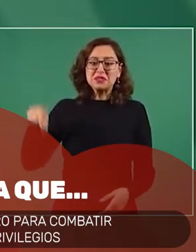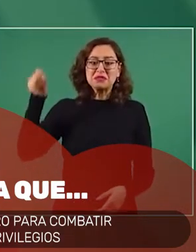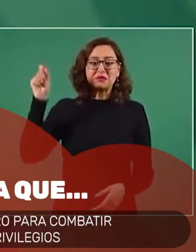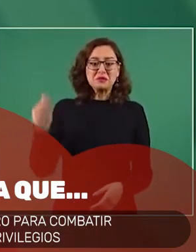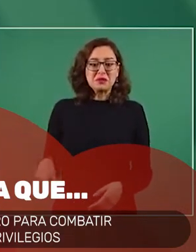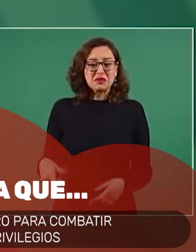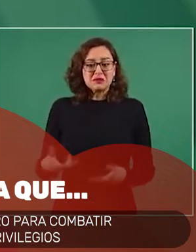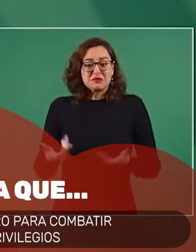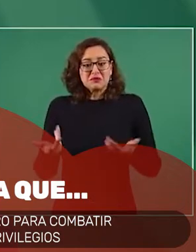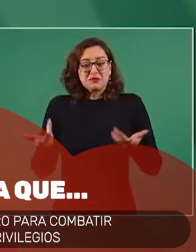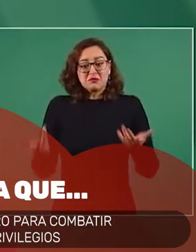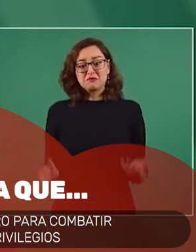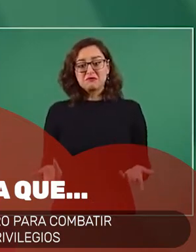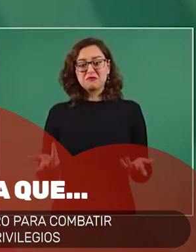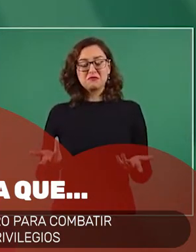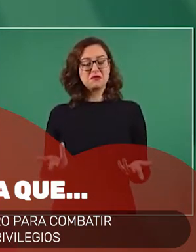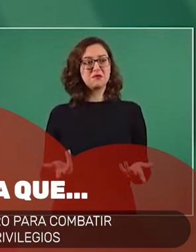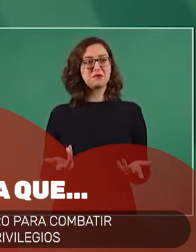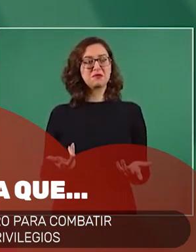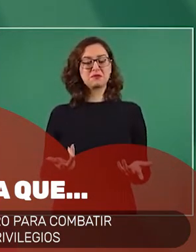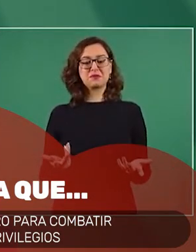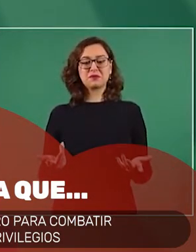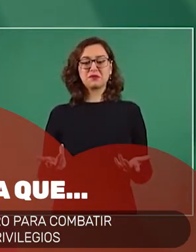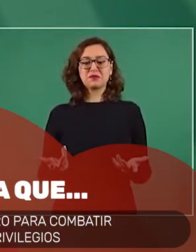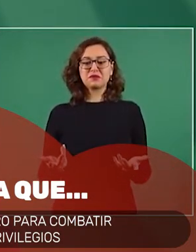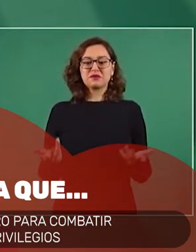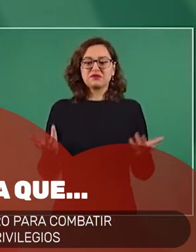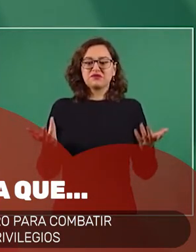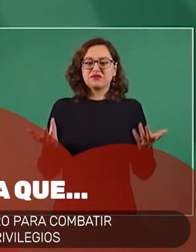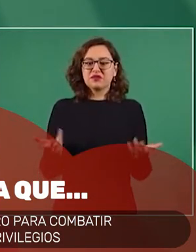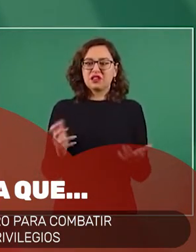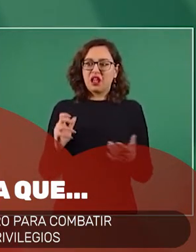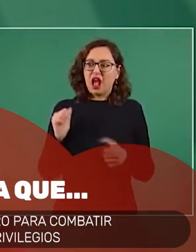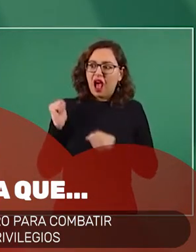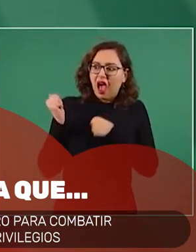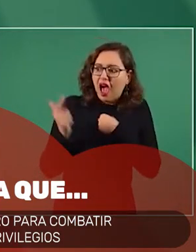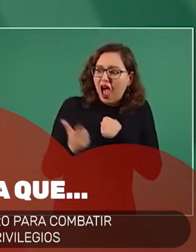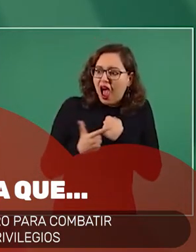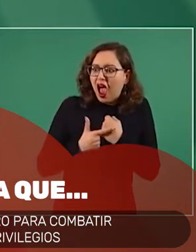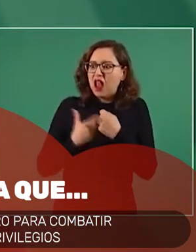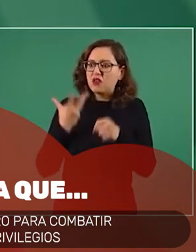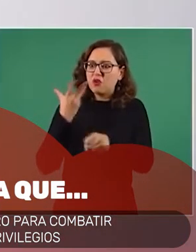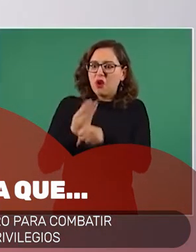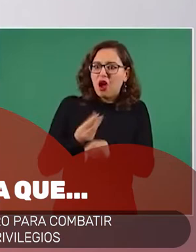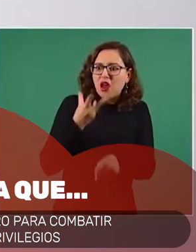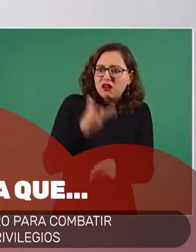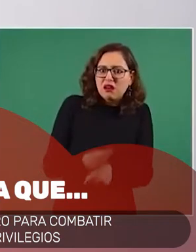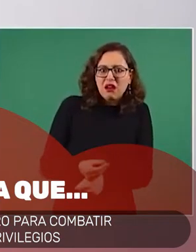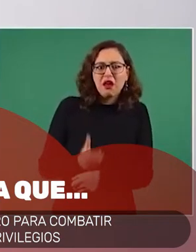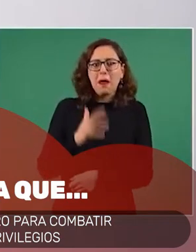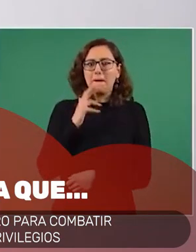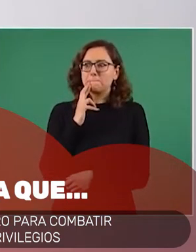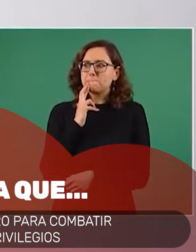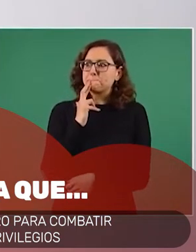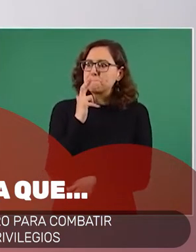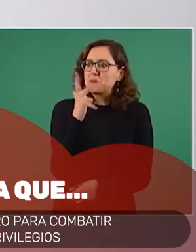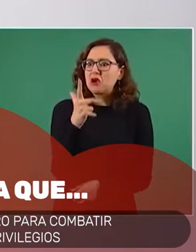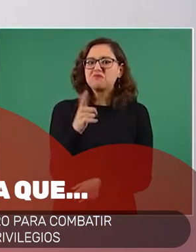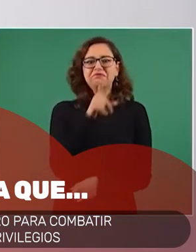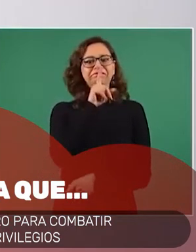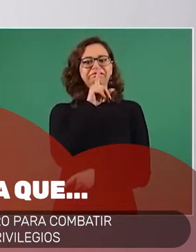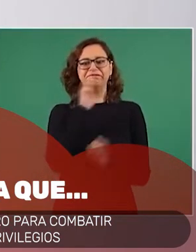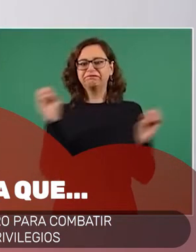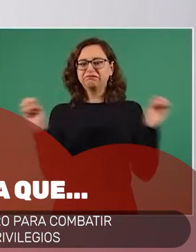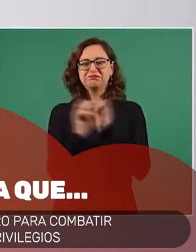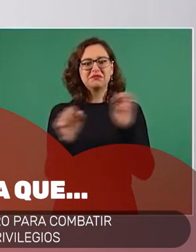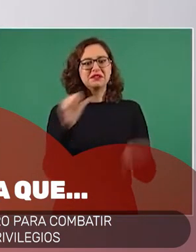prensa matutina, el primer mandatario indicó que envió al Congreso de la Unión la iniciativa de ley para eliminar el fuero. Sin embargo, los legisladores la rechazaron porque se necesita